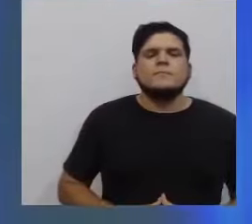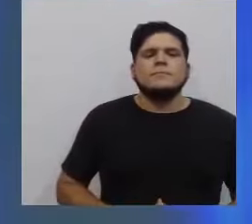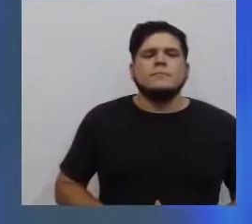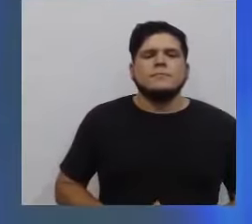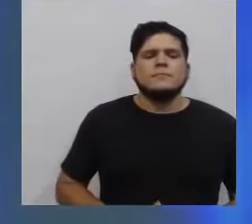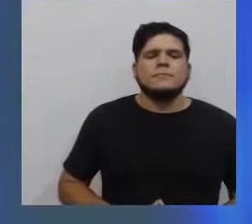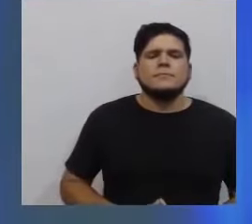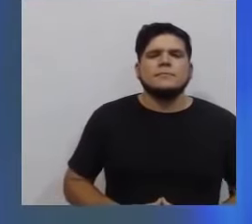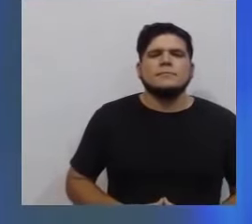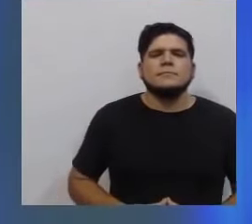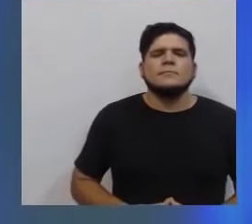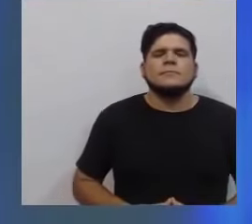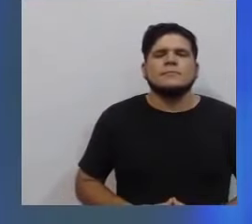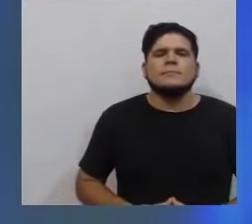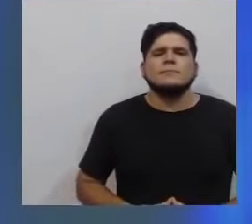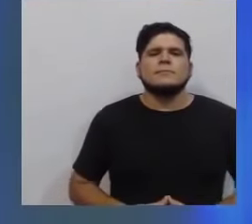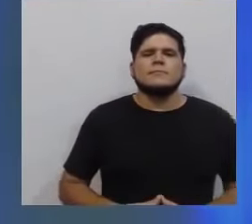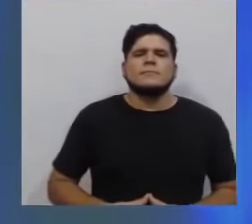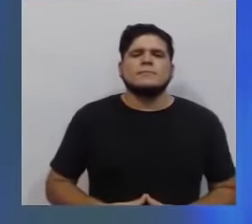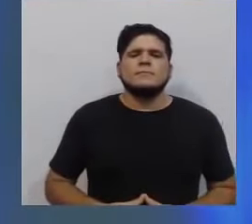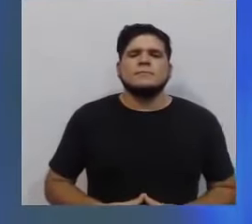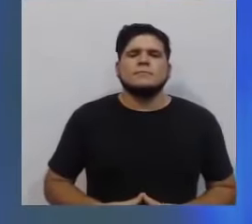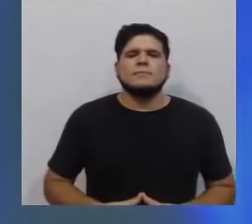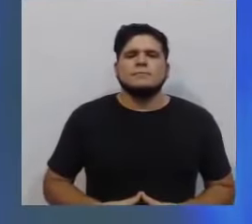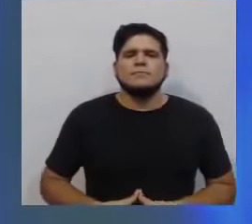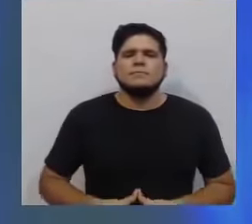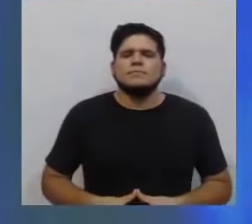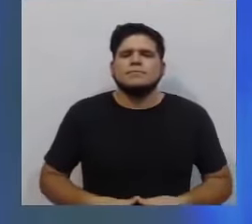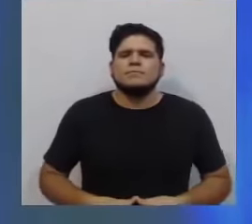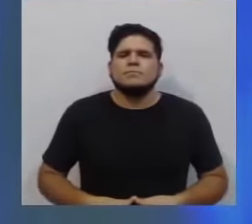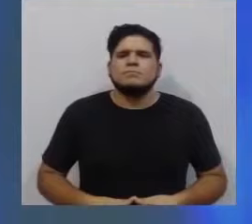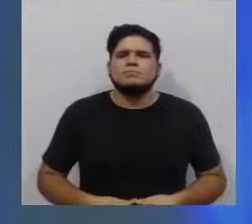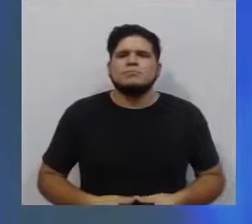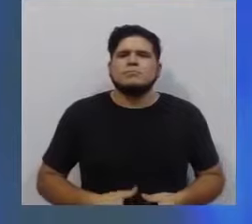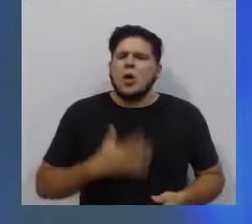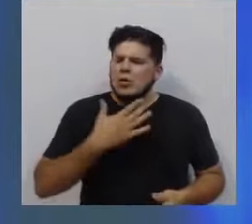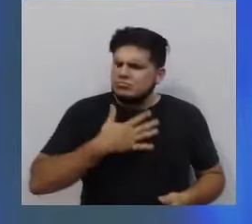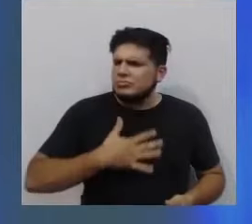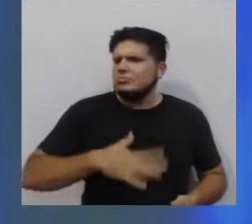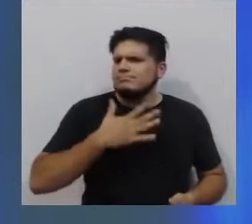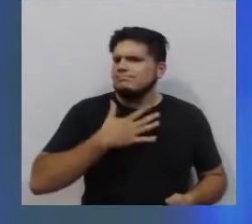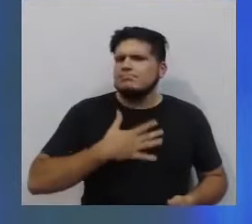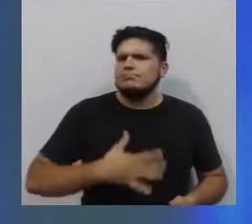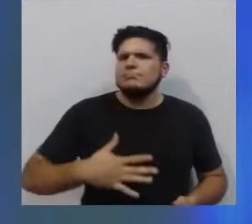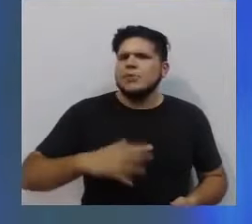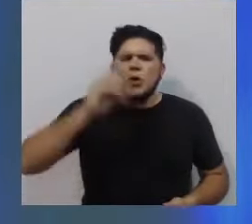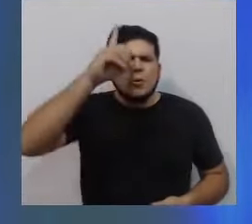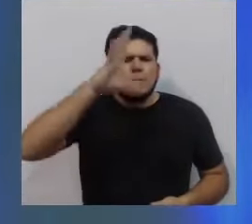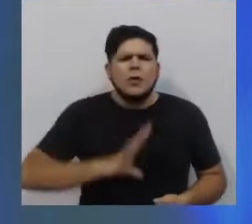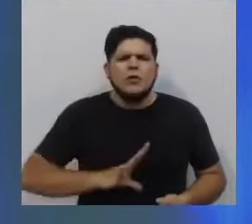su líder no desmayes porque dios va a estar contigo